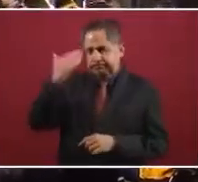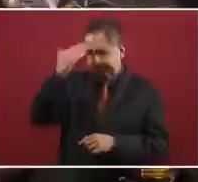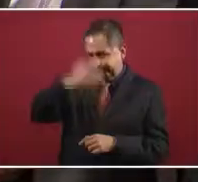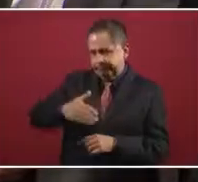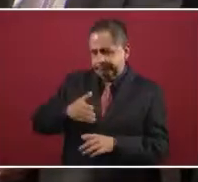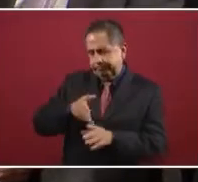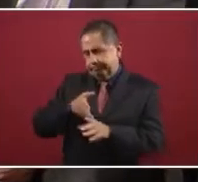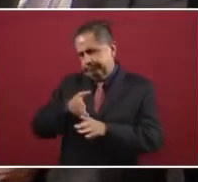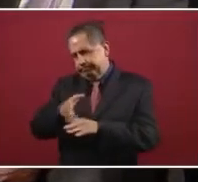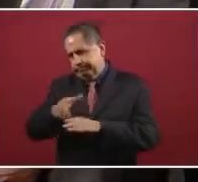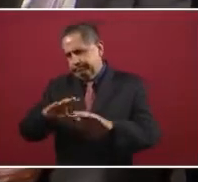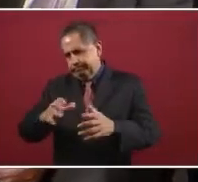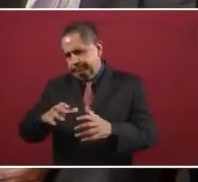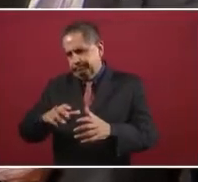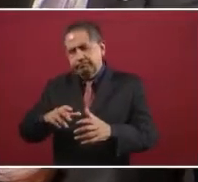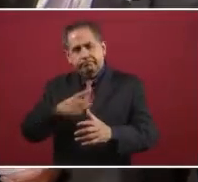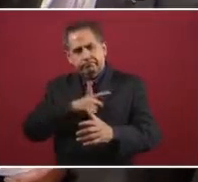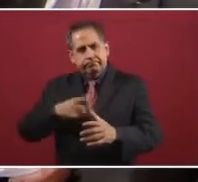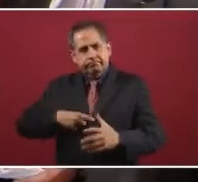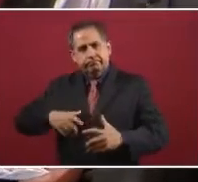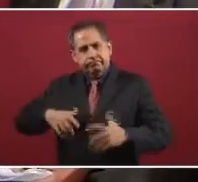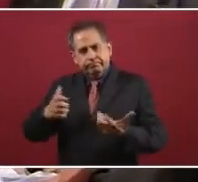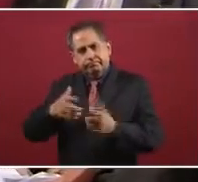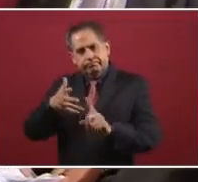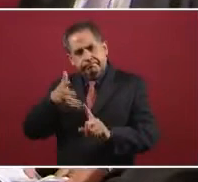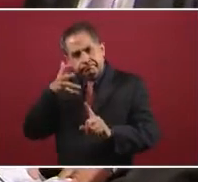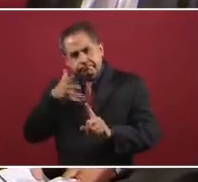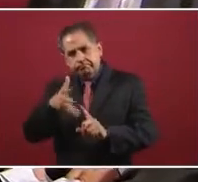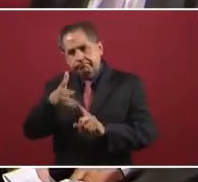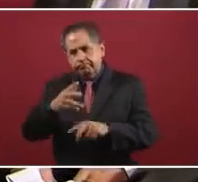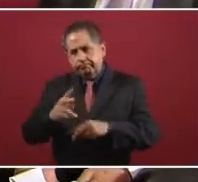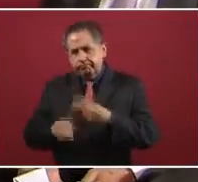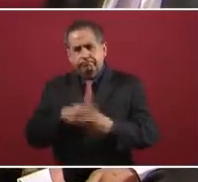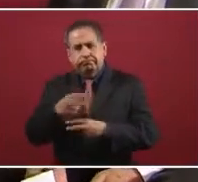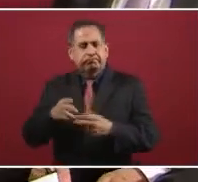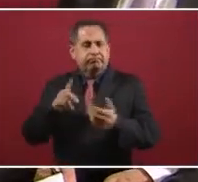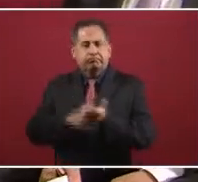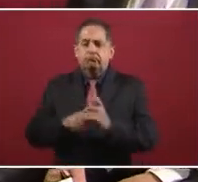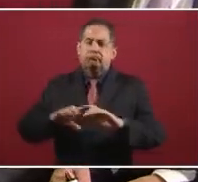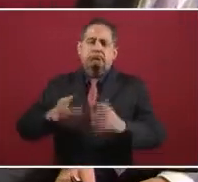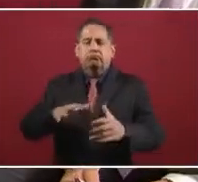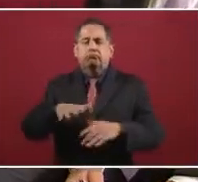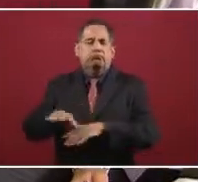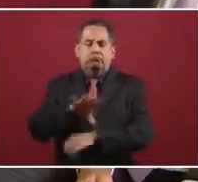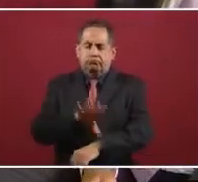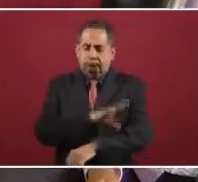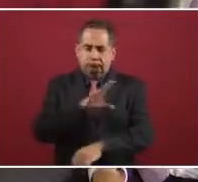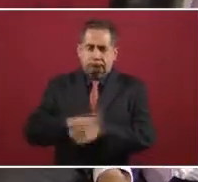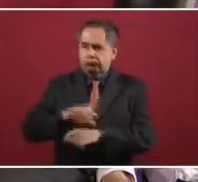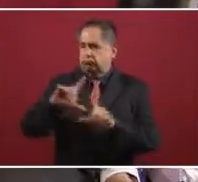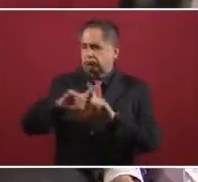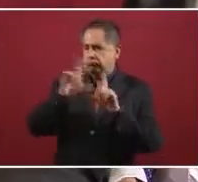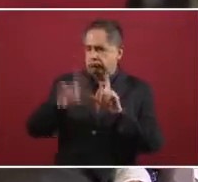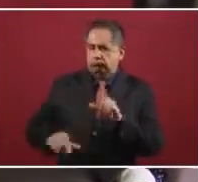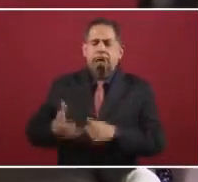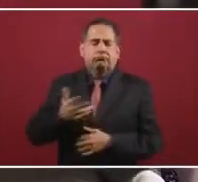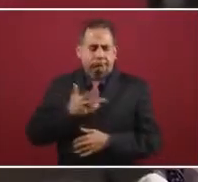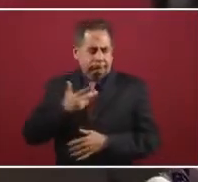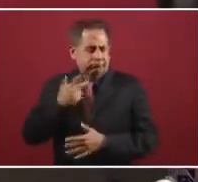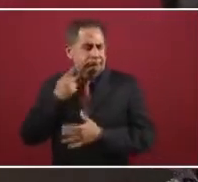de lo que debe hacerse en cuanto al sector energético nacional. Hay una